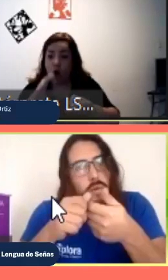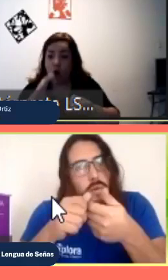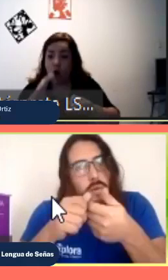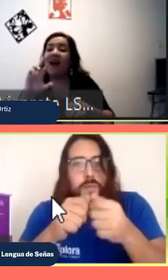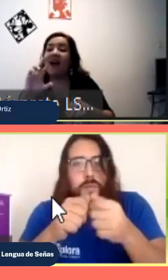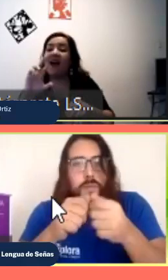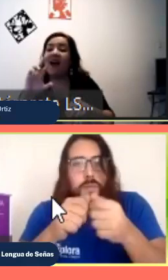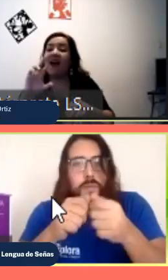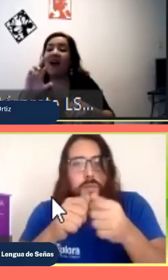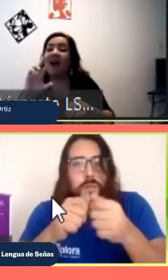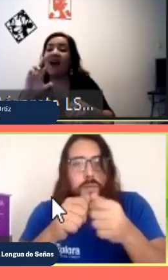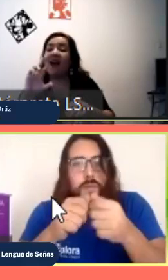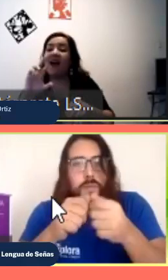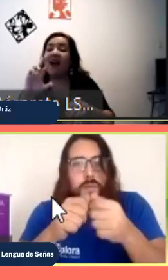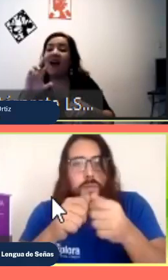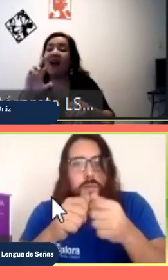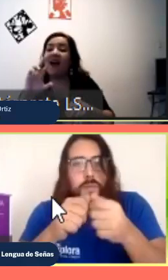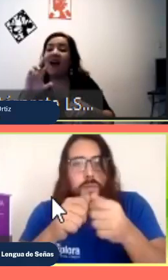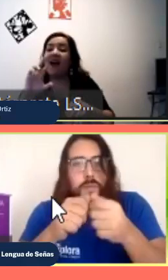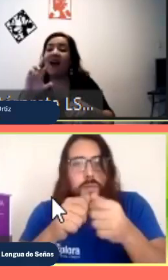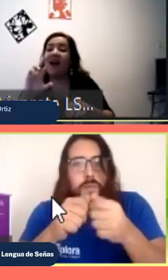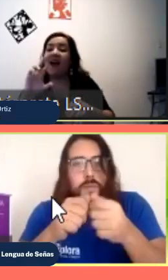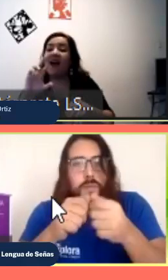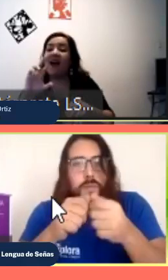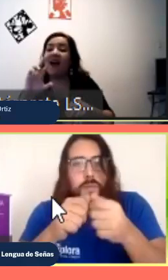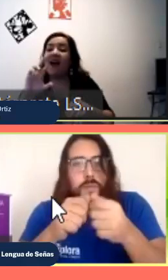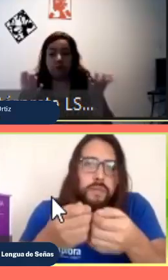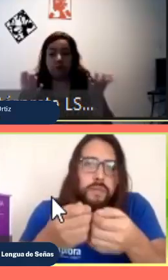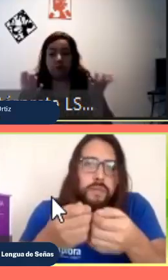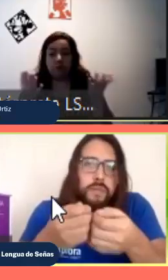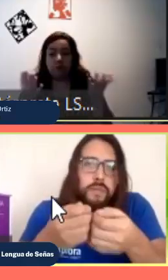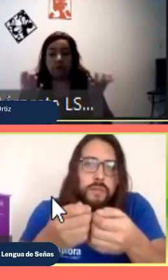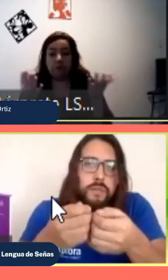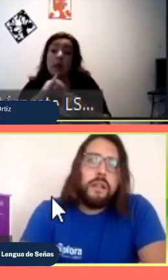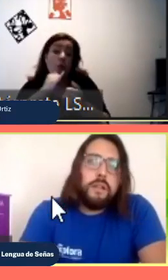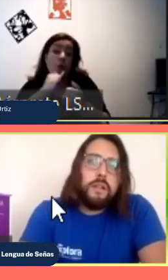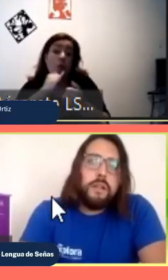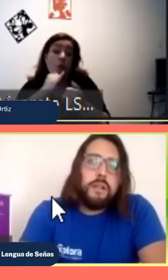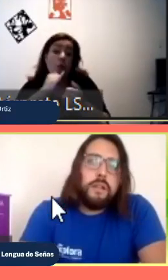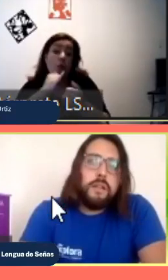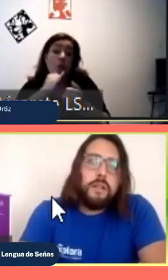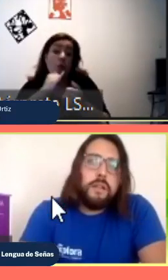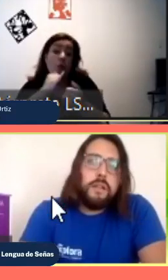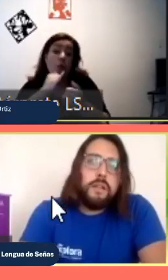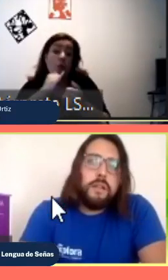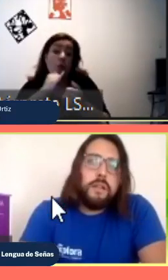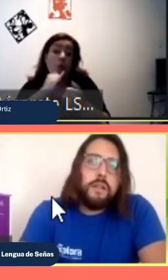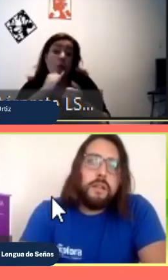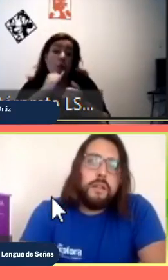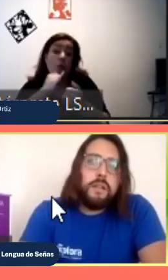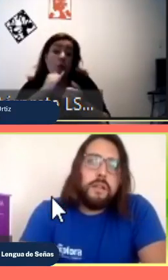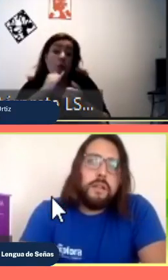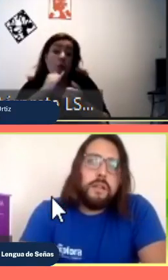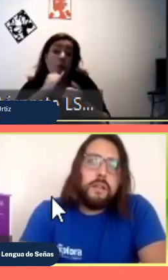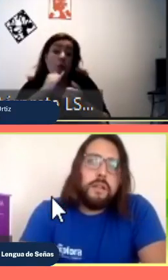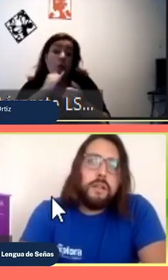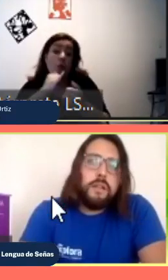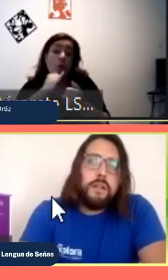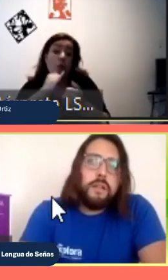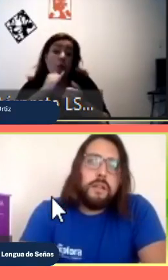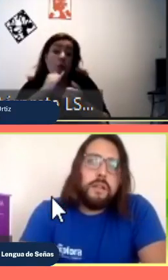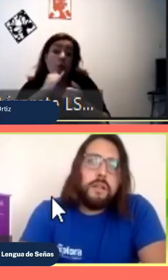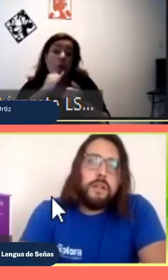en Facebook, en nuestras transmisiones. Y al final de la presentación de Darío, él va a responder cada una de sus